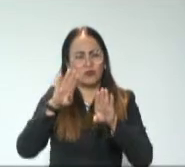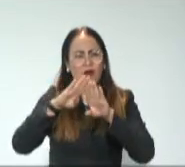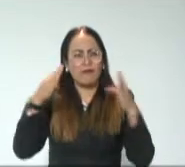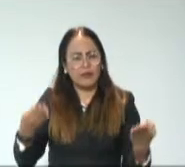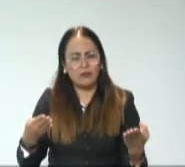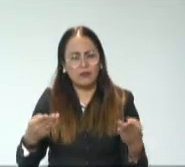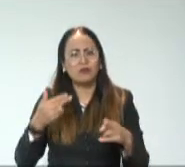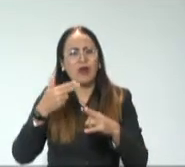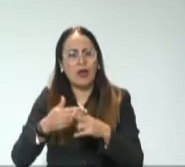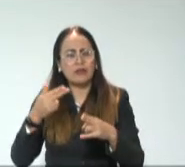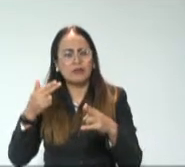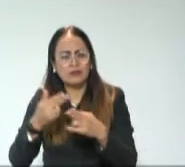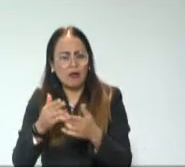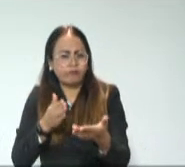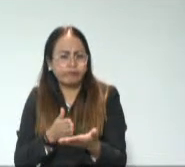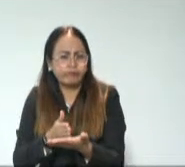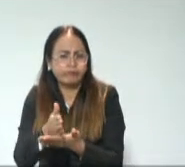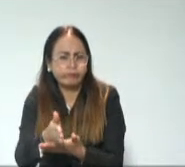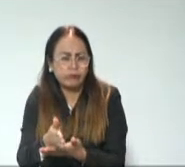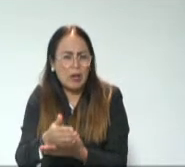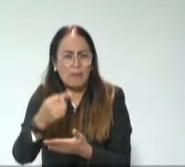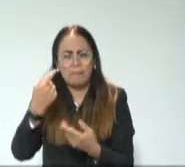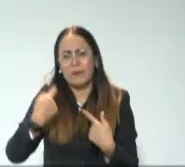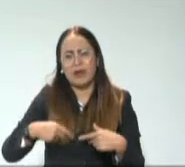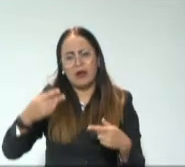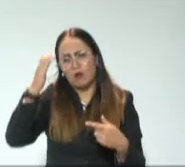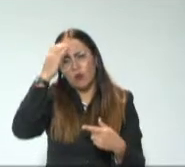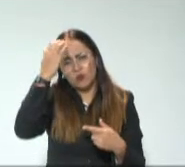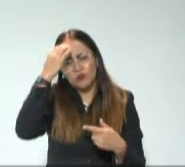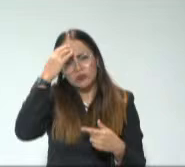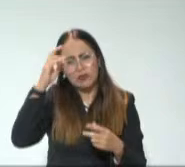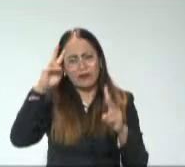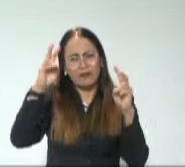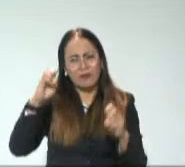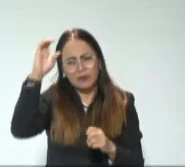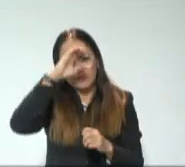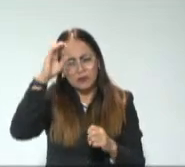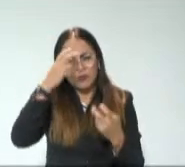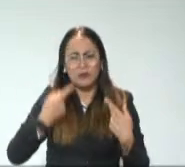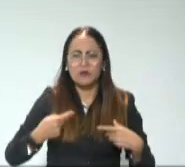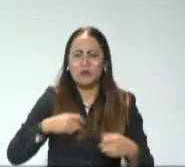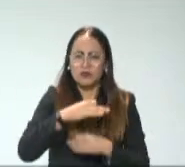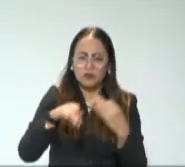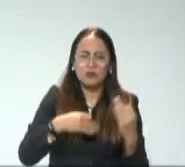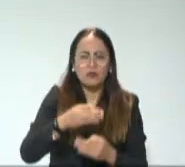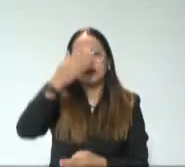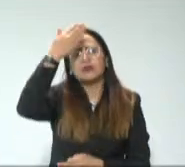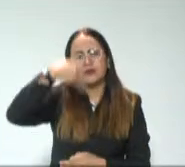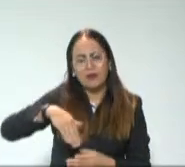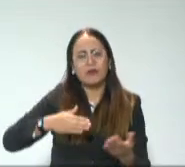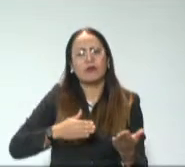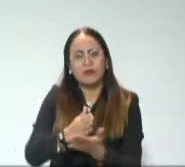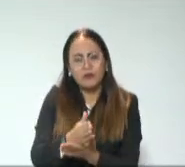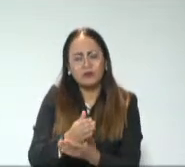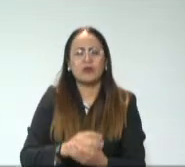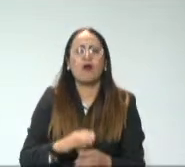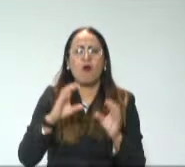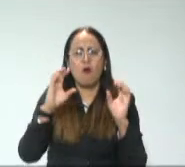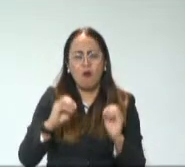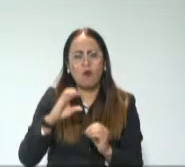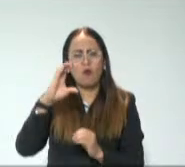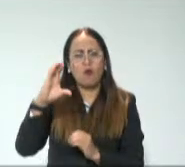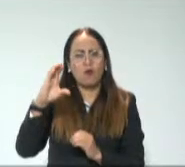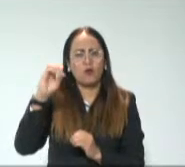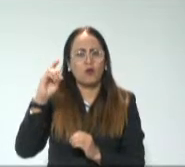acceso abierto en términos por ejemplo del conocimiento científico los los las fuentes las abiertas o código abierto